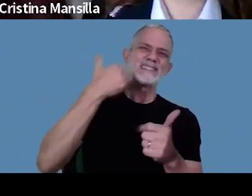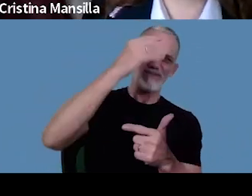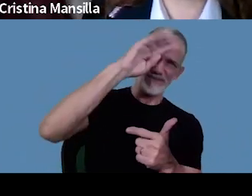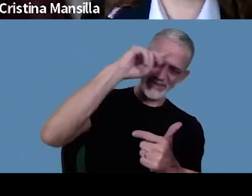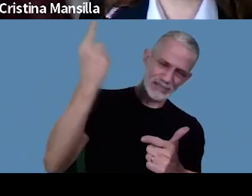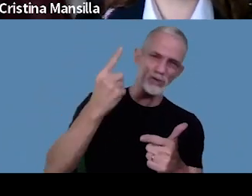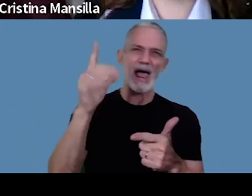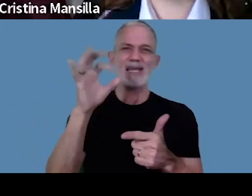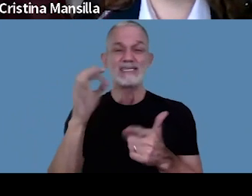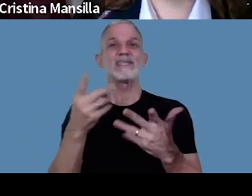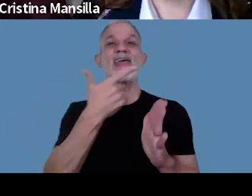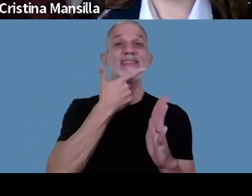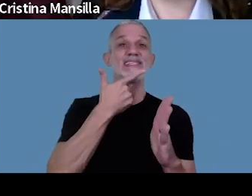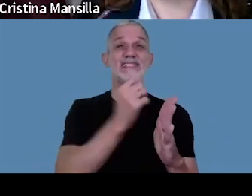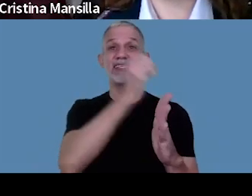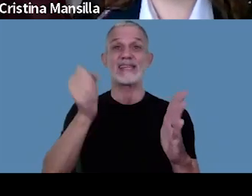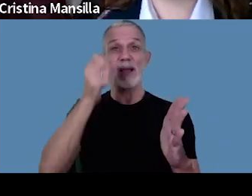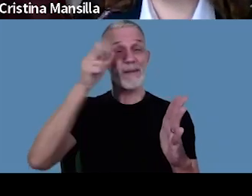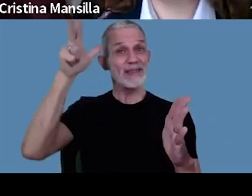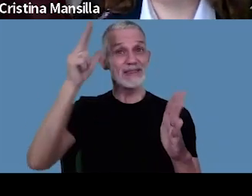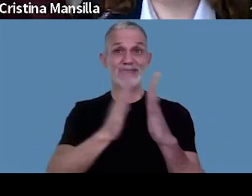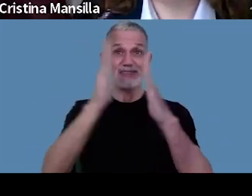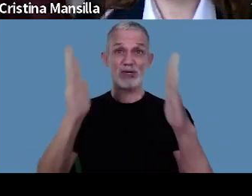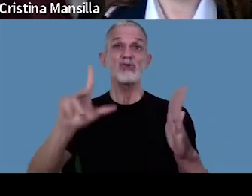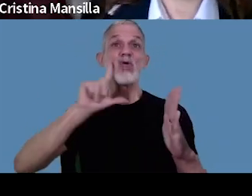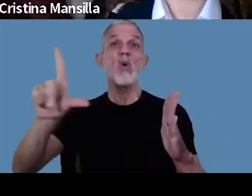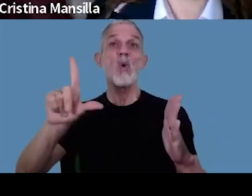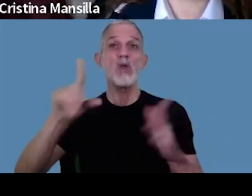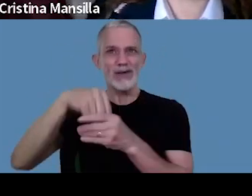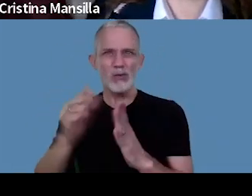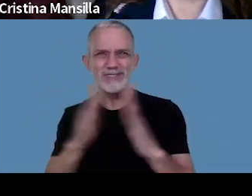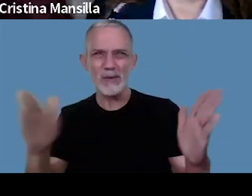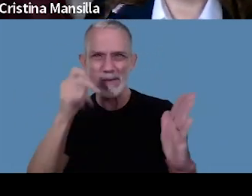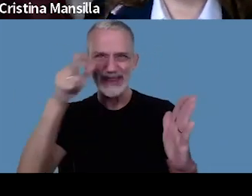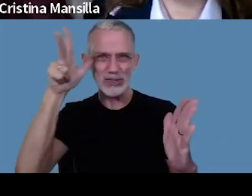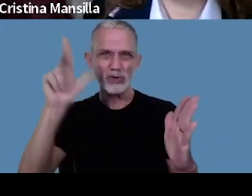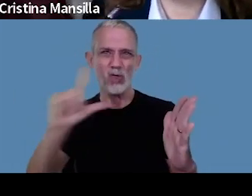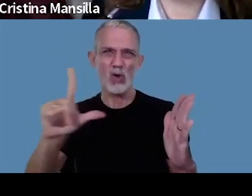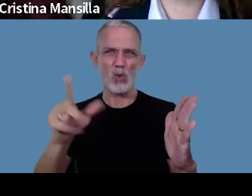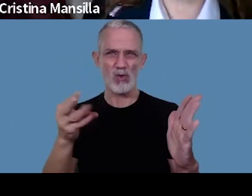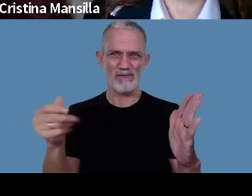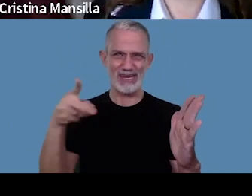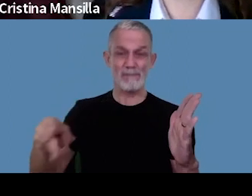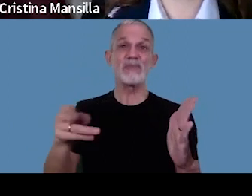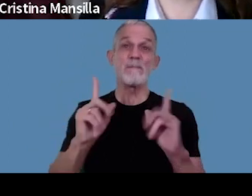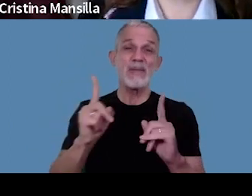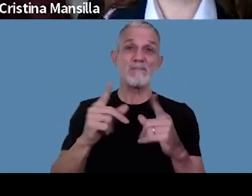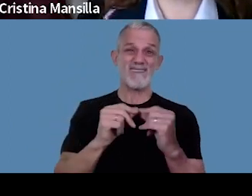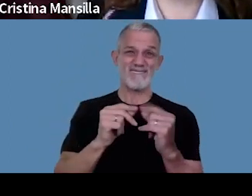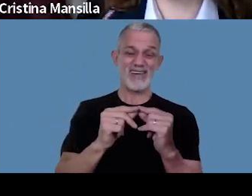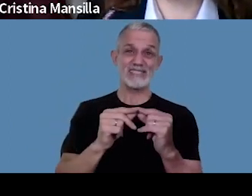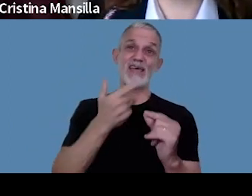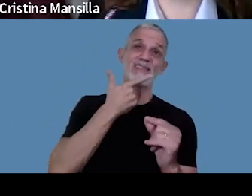del 17 al 28 de julio inclusive. Por lo tanto, esta misma fecha ha